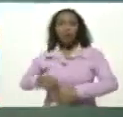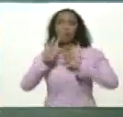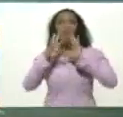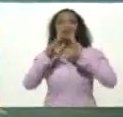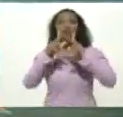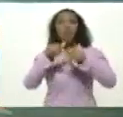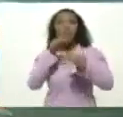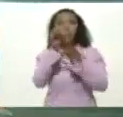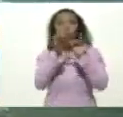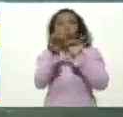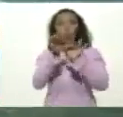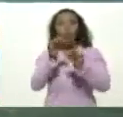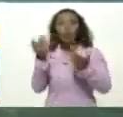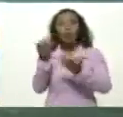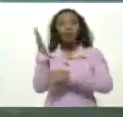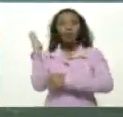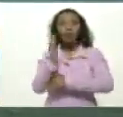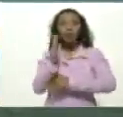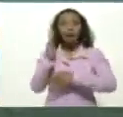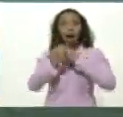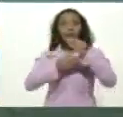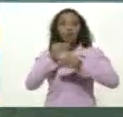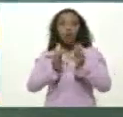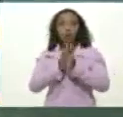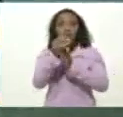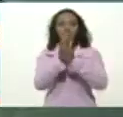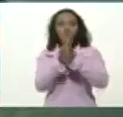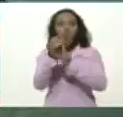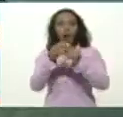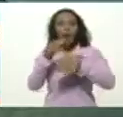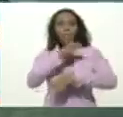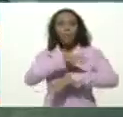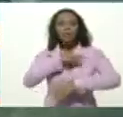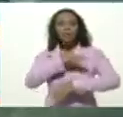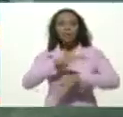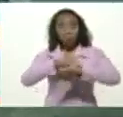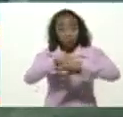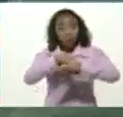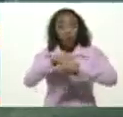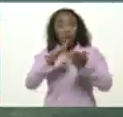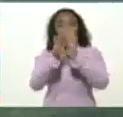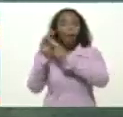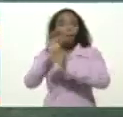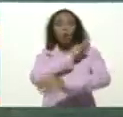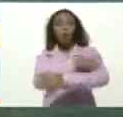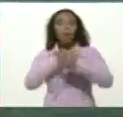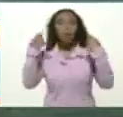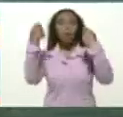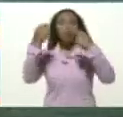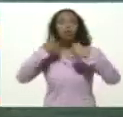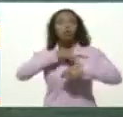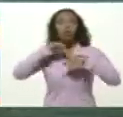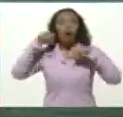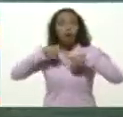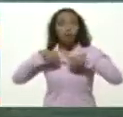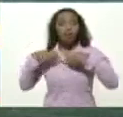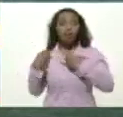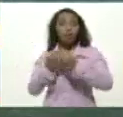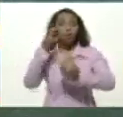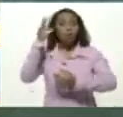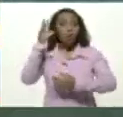que le explique lo que venimos emprendiendo desde el Ministerio de Comunas y el Poder Popular. Aquí nos acompaña la compañera